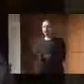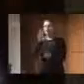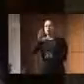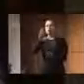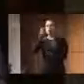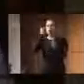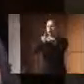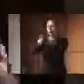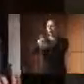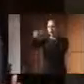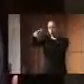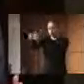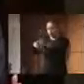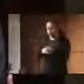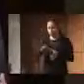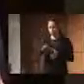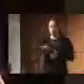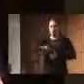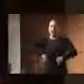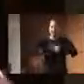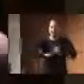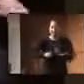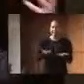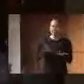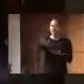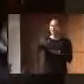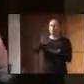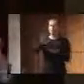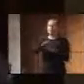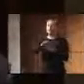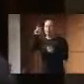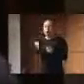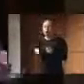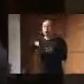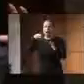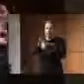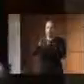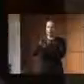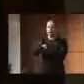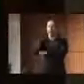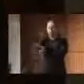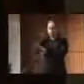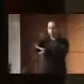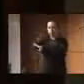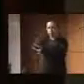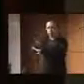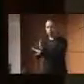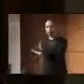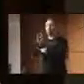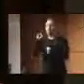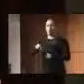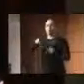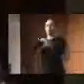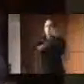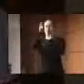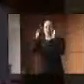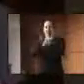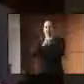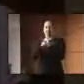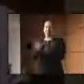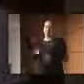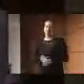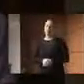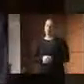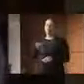de activismo, de demanda de accesibilidad, etcétera, etcétera. Accesibilidad siempre entendida en el más amplio sentido de la palabra.